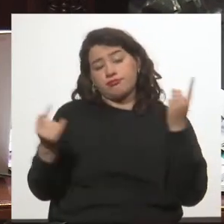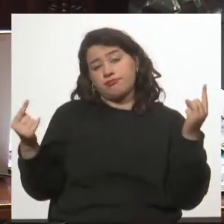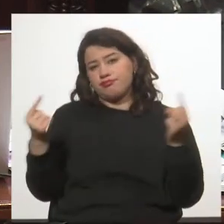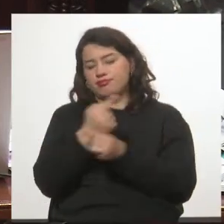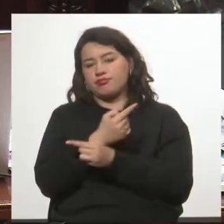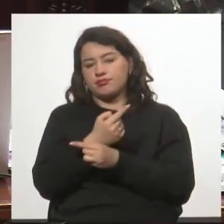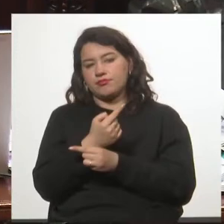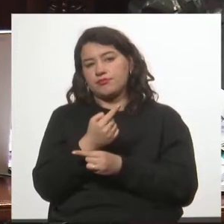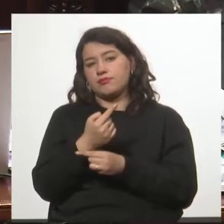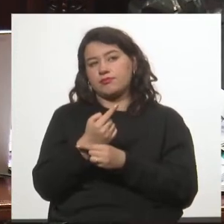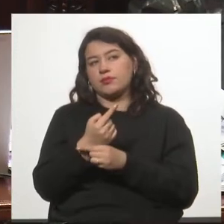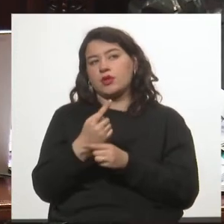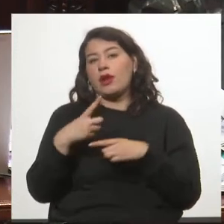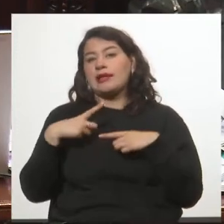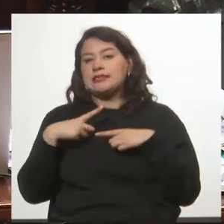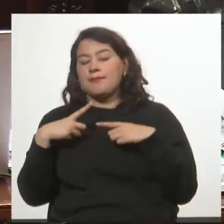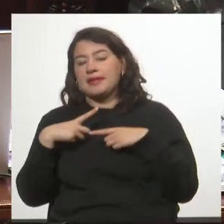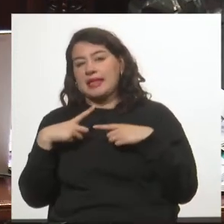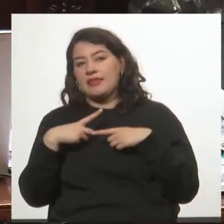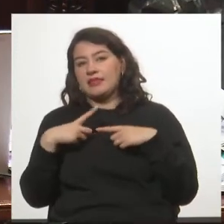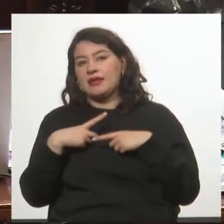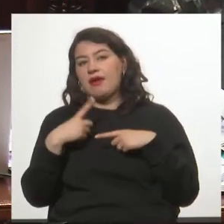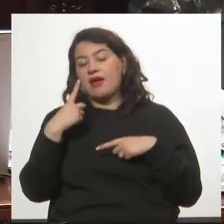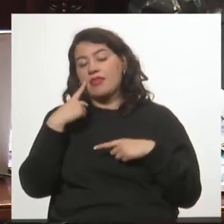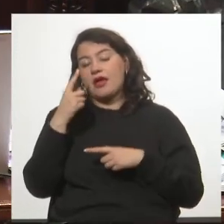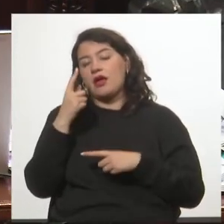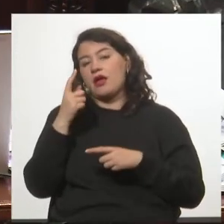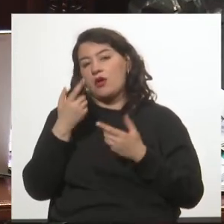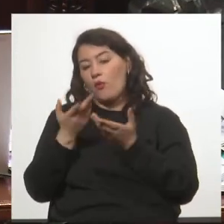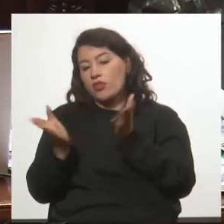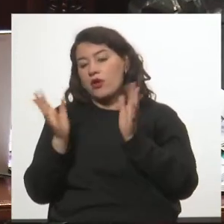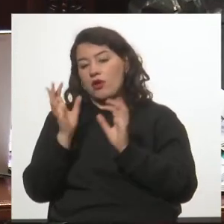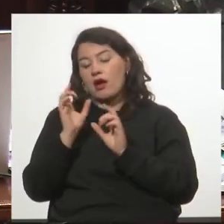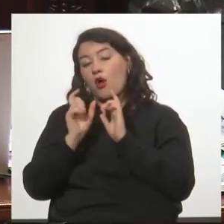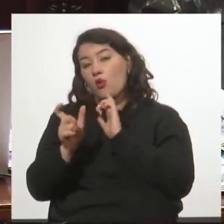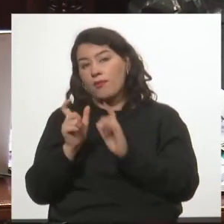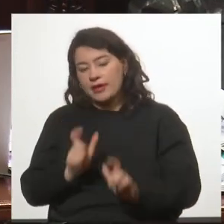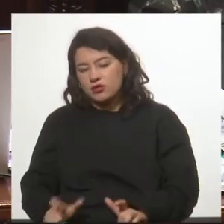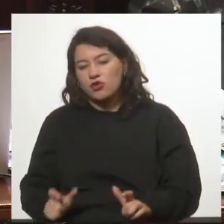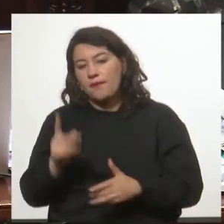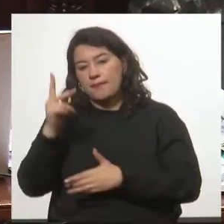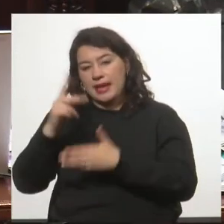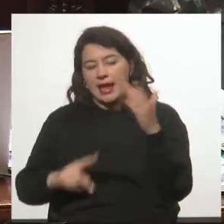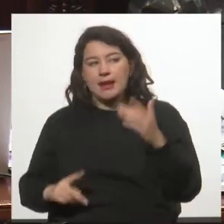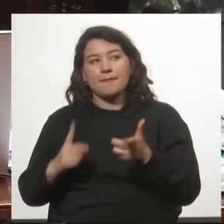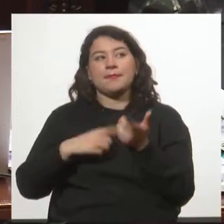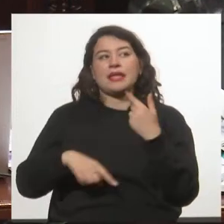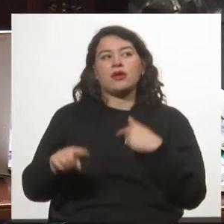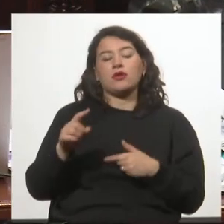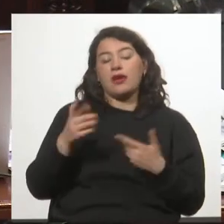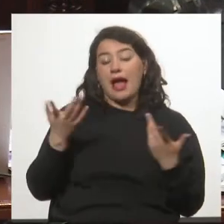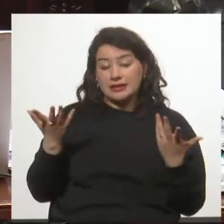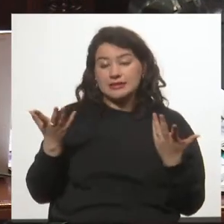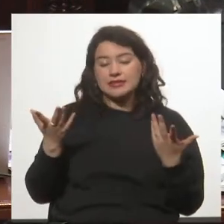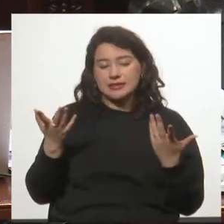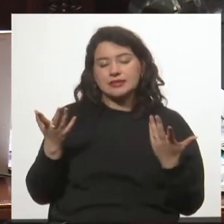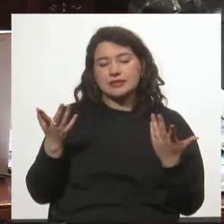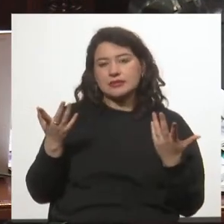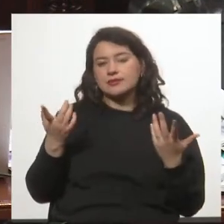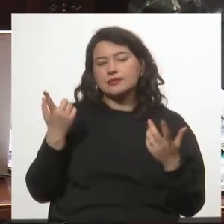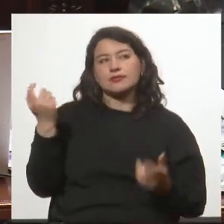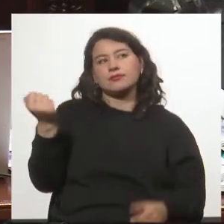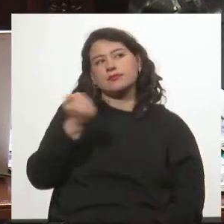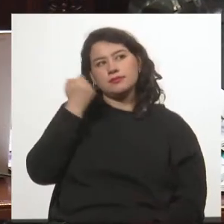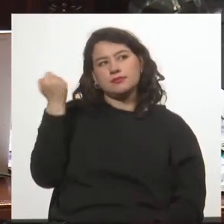absolutamente con las expectativas de lo que había sido la justificación inicial en los planes pero allí es